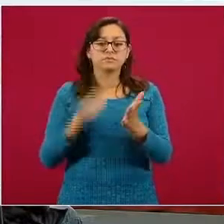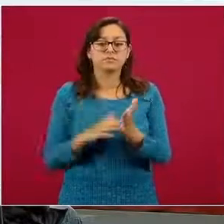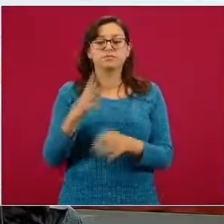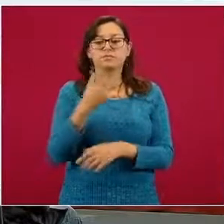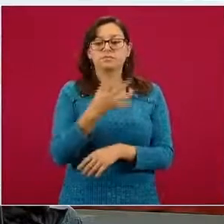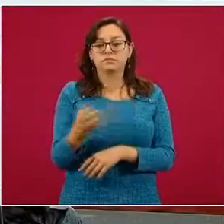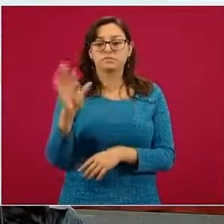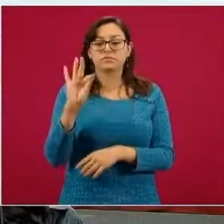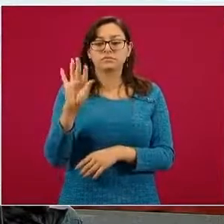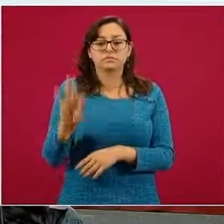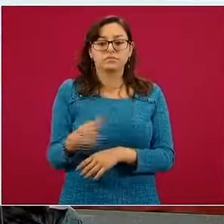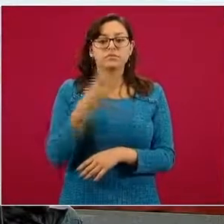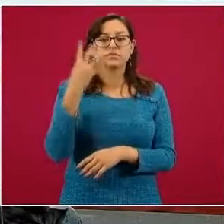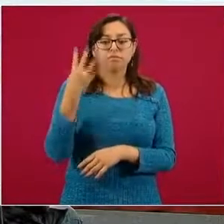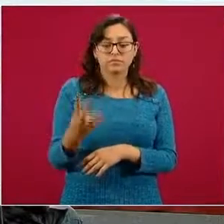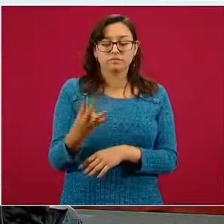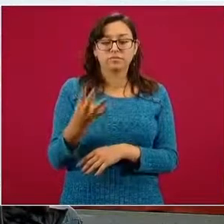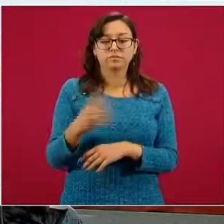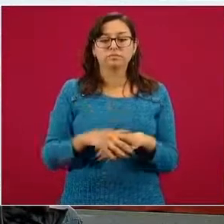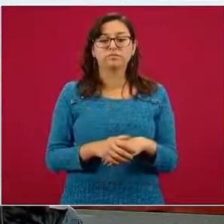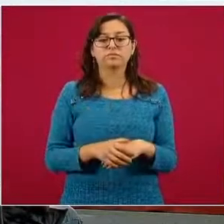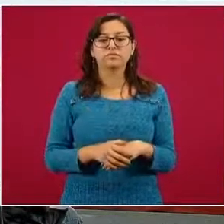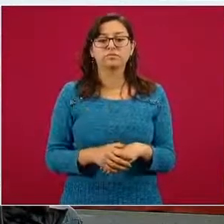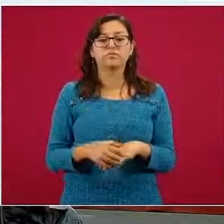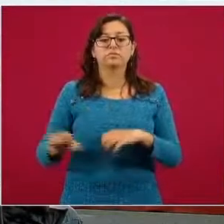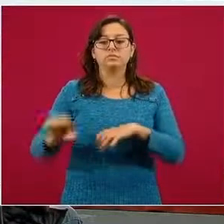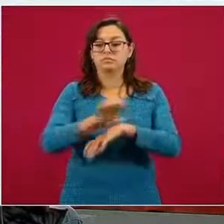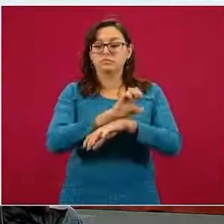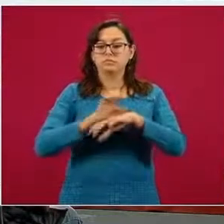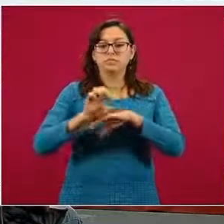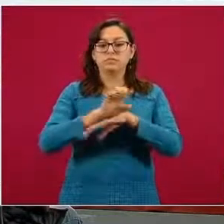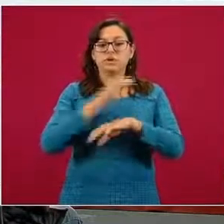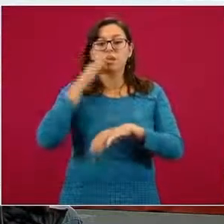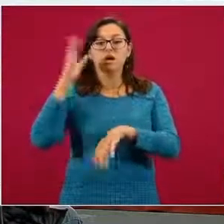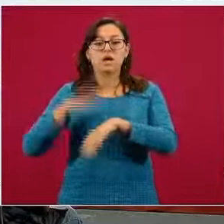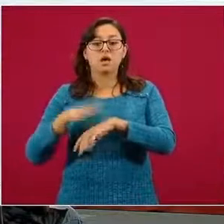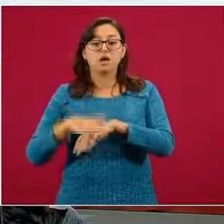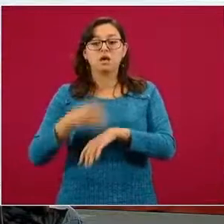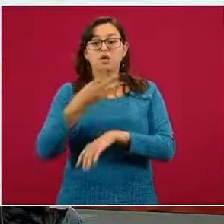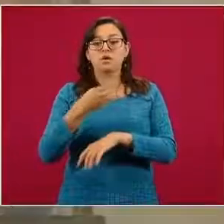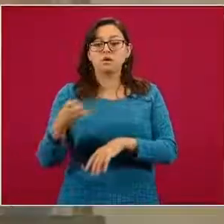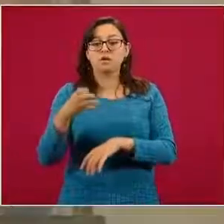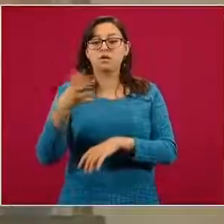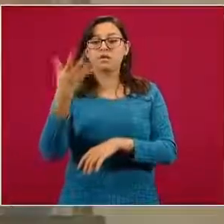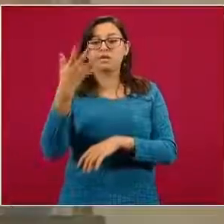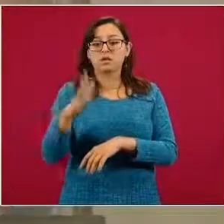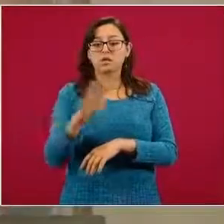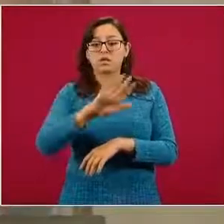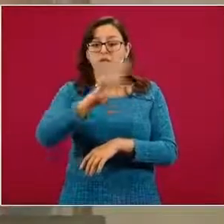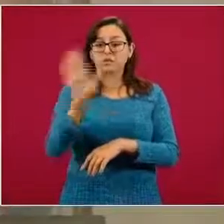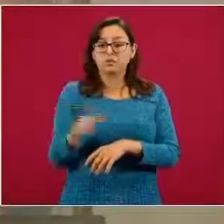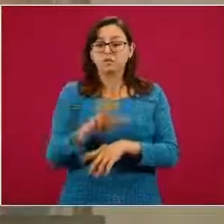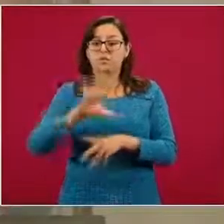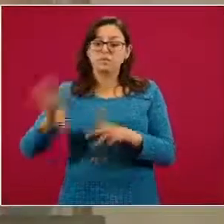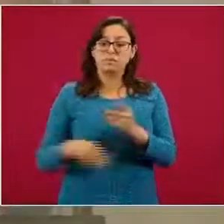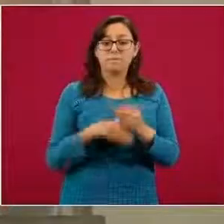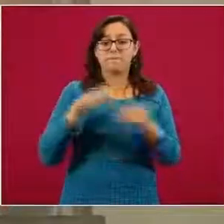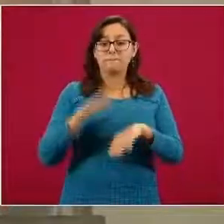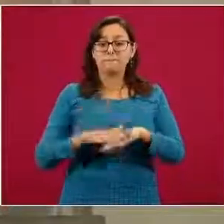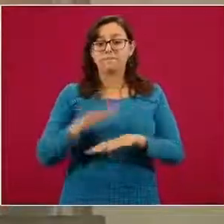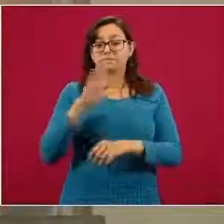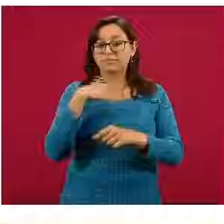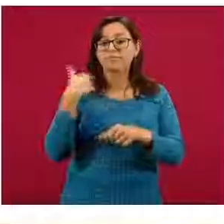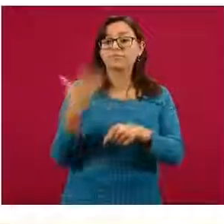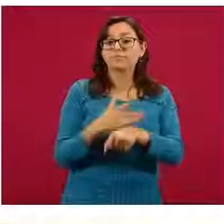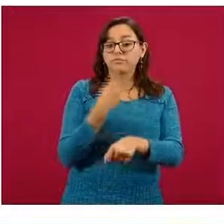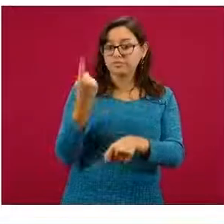1.544 casos. Ecuador reportó 410 de funciones adicionales debido a